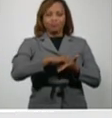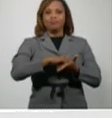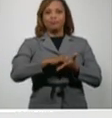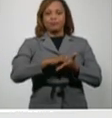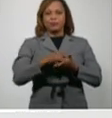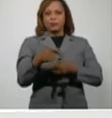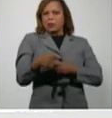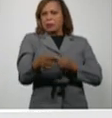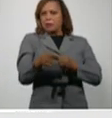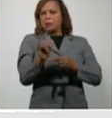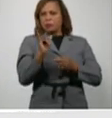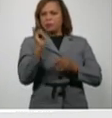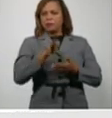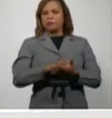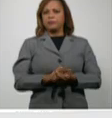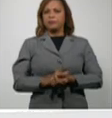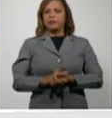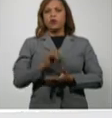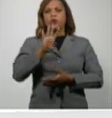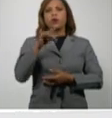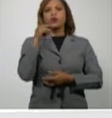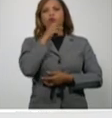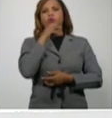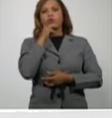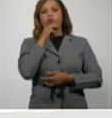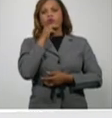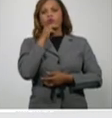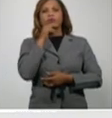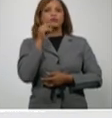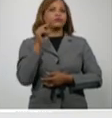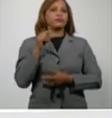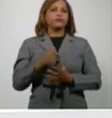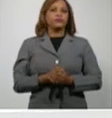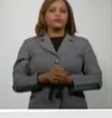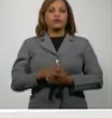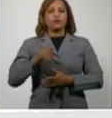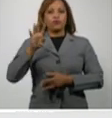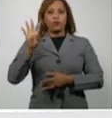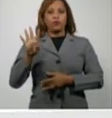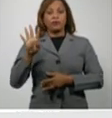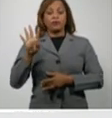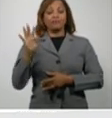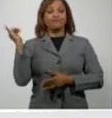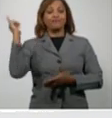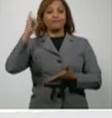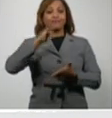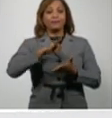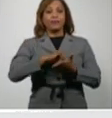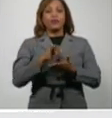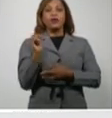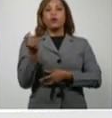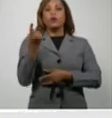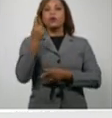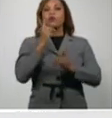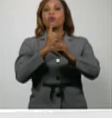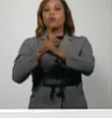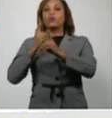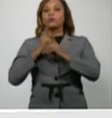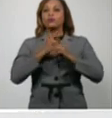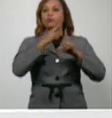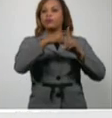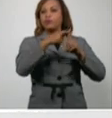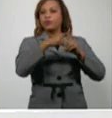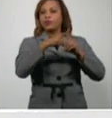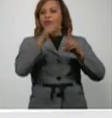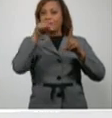recientemente, 4 rusos, 3 que arribaron de Rusia y 1 contacto de caso confirmado aquí